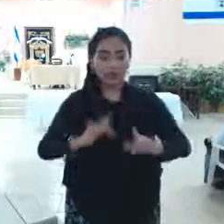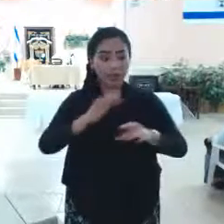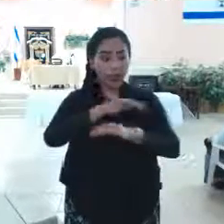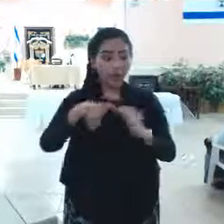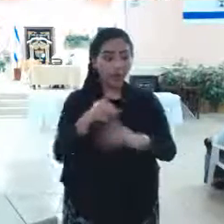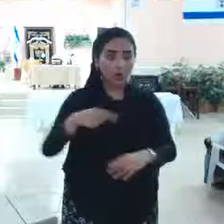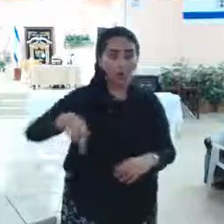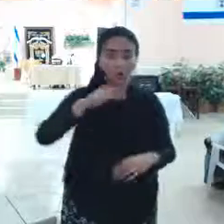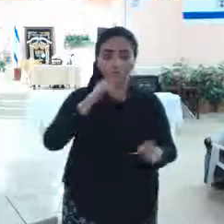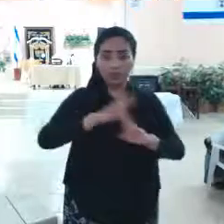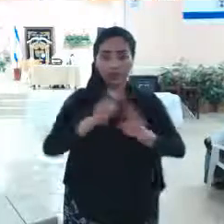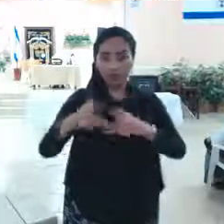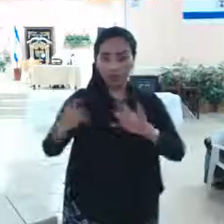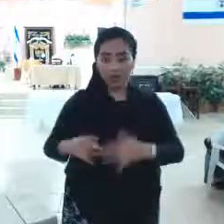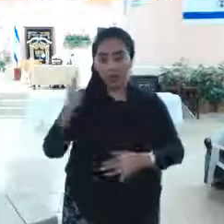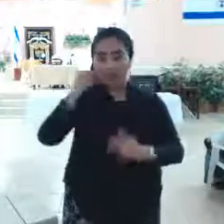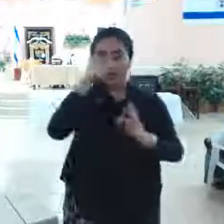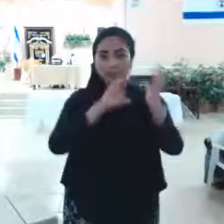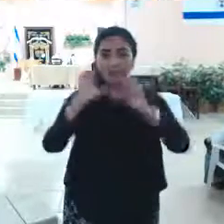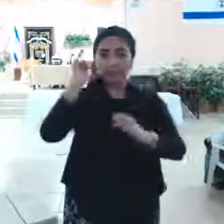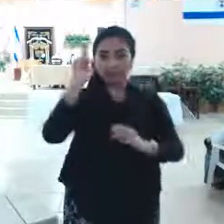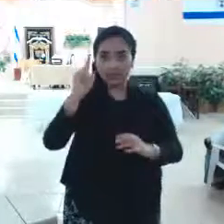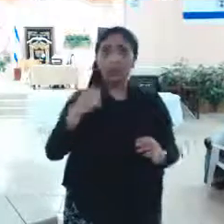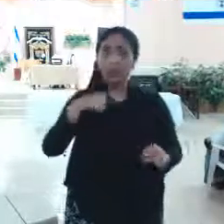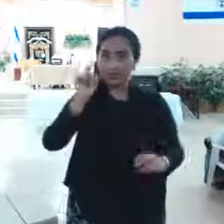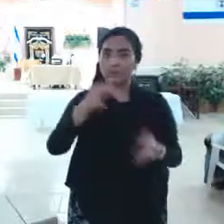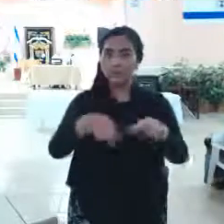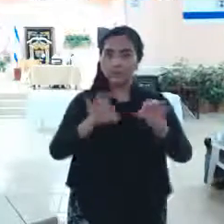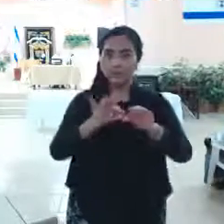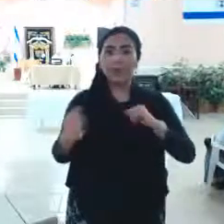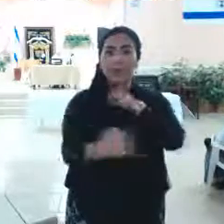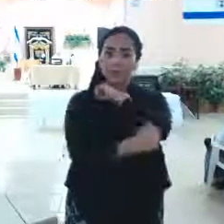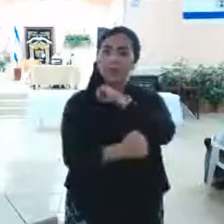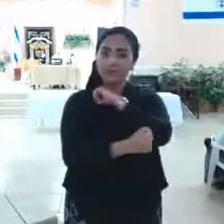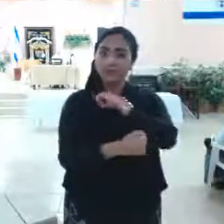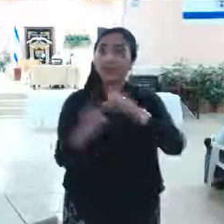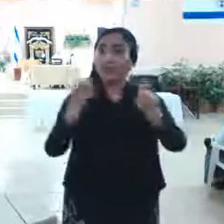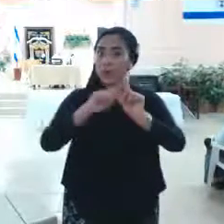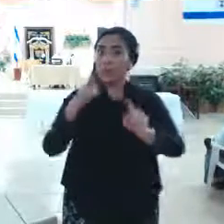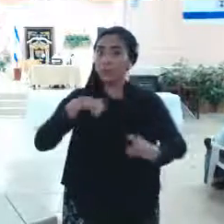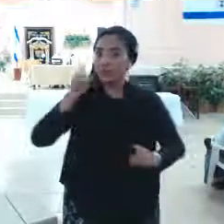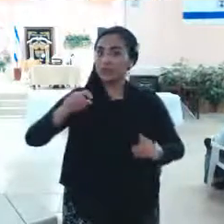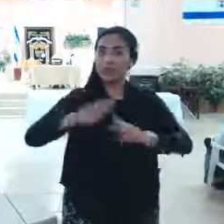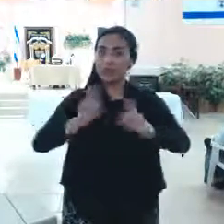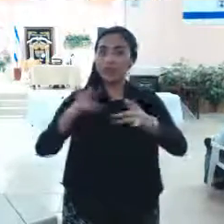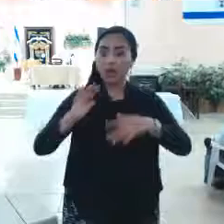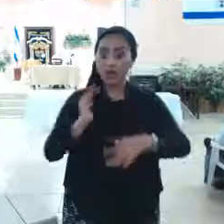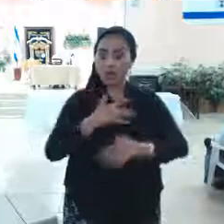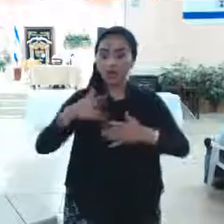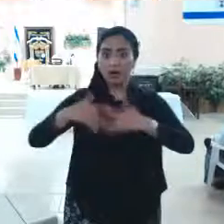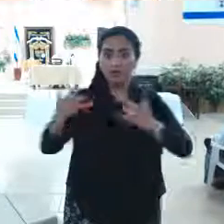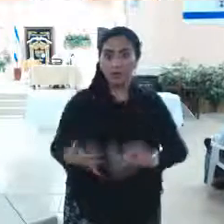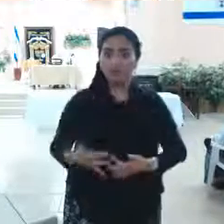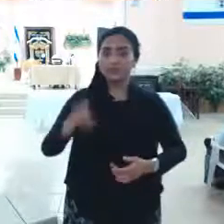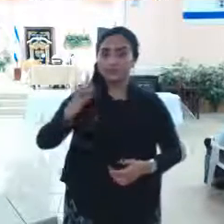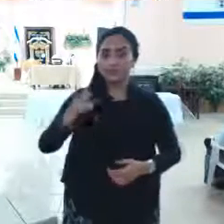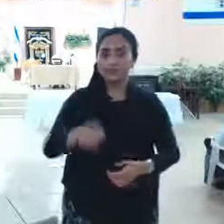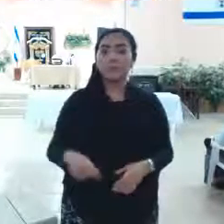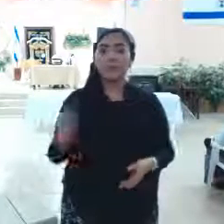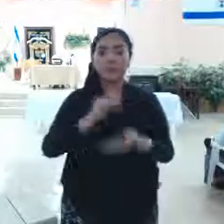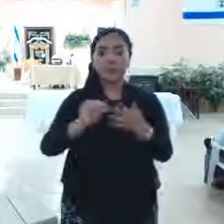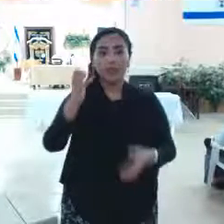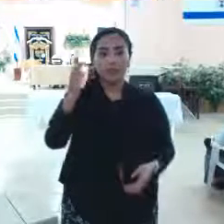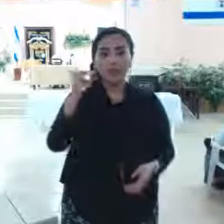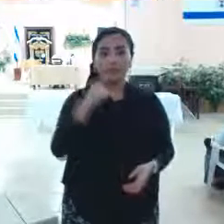aquel que ha preparado su corazón para buscar a Elohim. Entonces hay que tomar de Pesaj, So we have to take a Pesach, pero preparando el corazón. Preparing our heart.